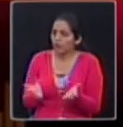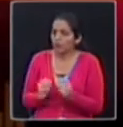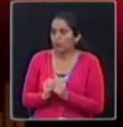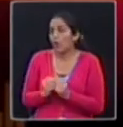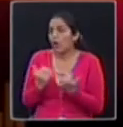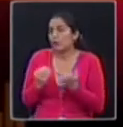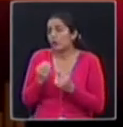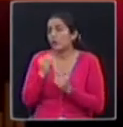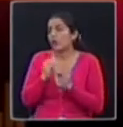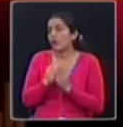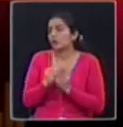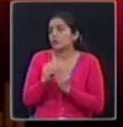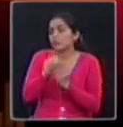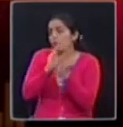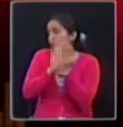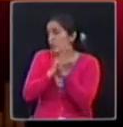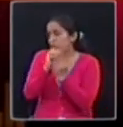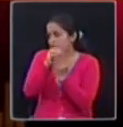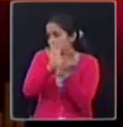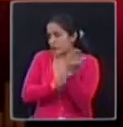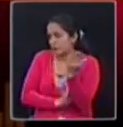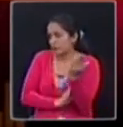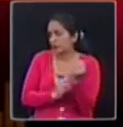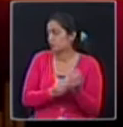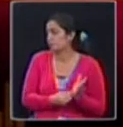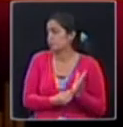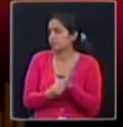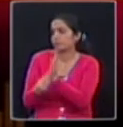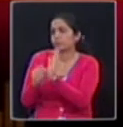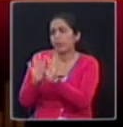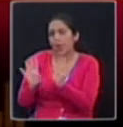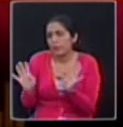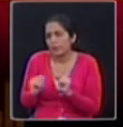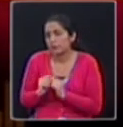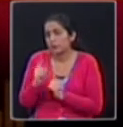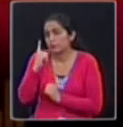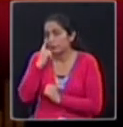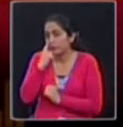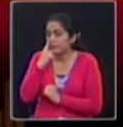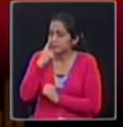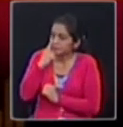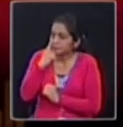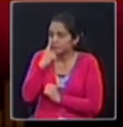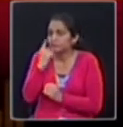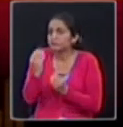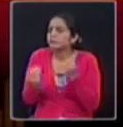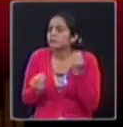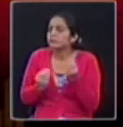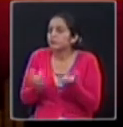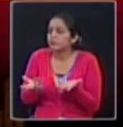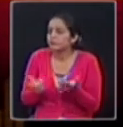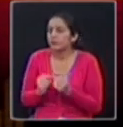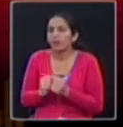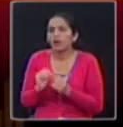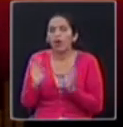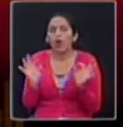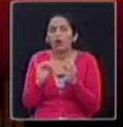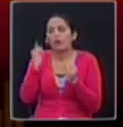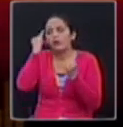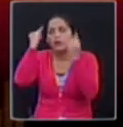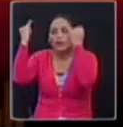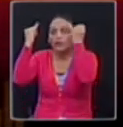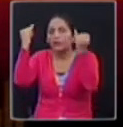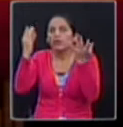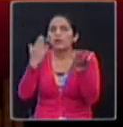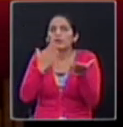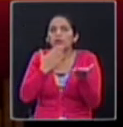perfecto, veamos mejores que sean adecuadas. Garanticemos el trabajo a quienes ya tienen, pero también generemos nuevas formas y modalidades